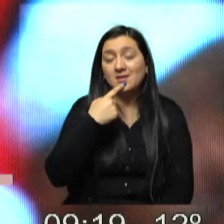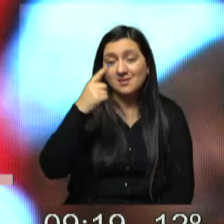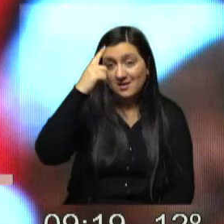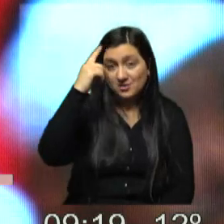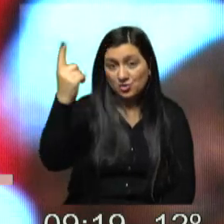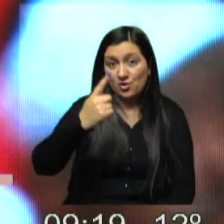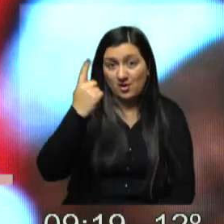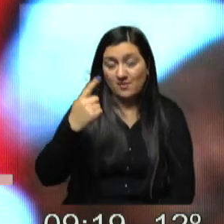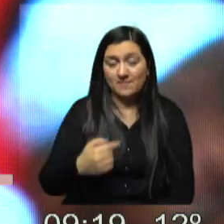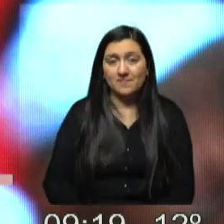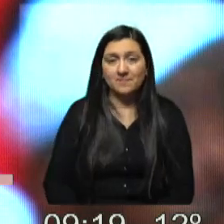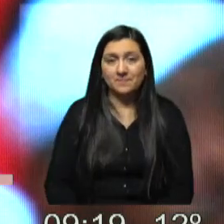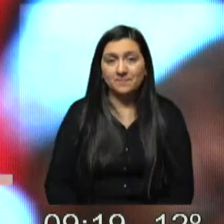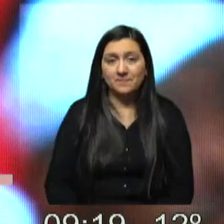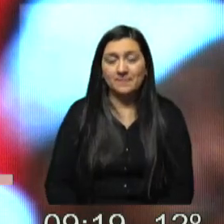sea,